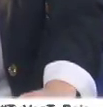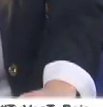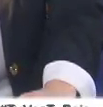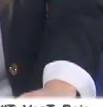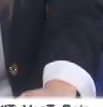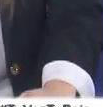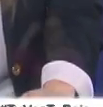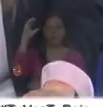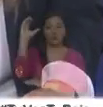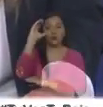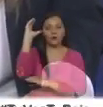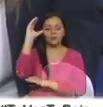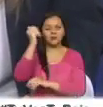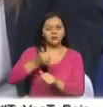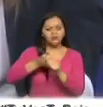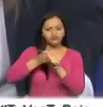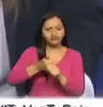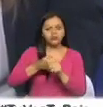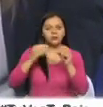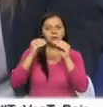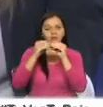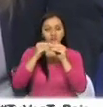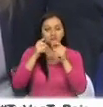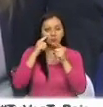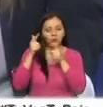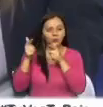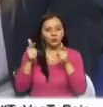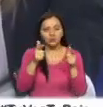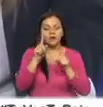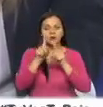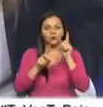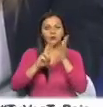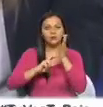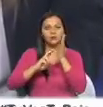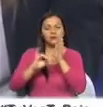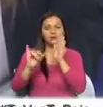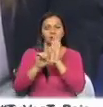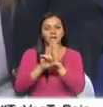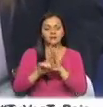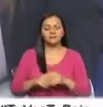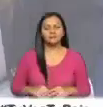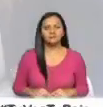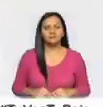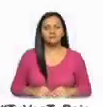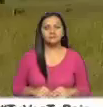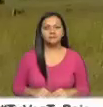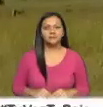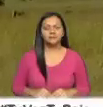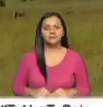Gobierno colombiano intensifica operaciones contra la minería ilegal.